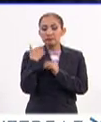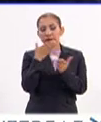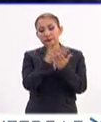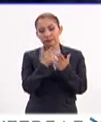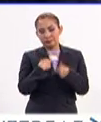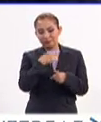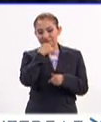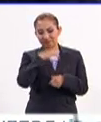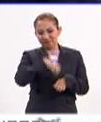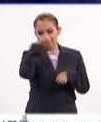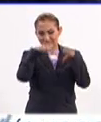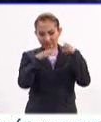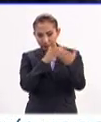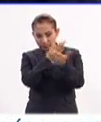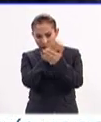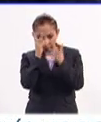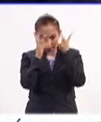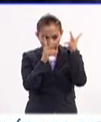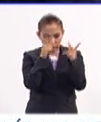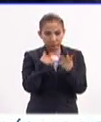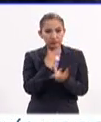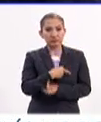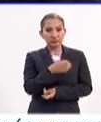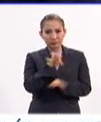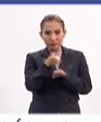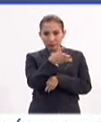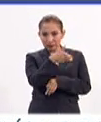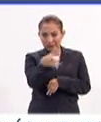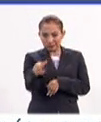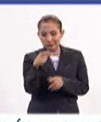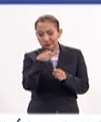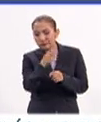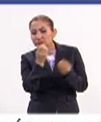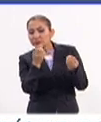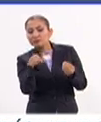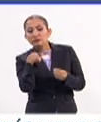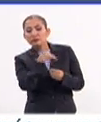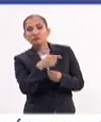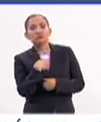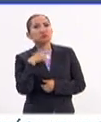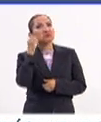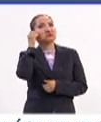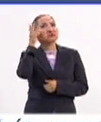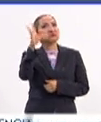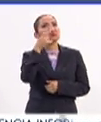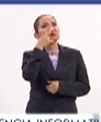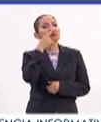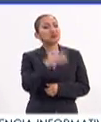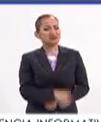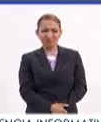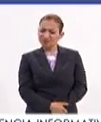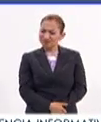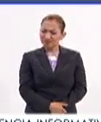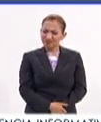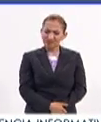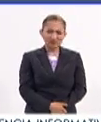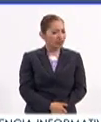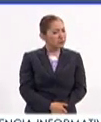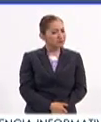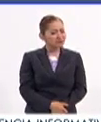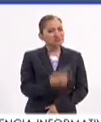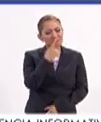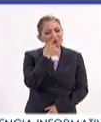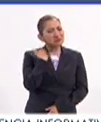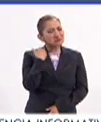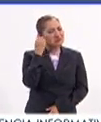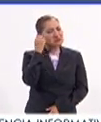gente de la tercera edad, en especial con agricultores, y muchos de ellos no se acuerdan de los olores. Dice, es que lo